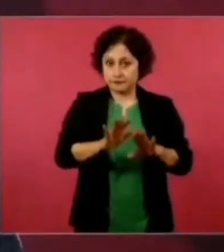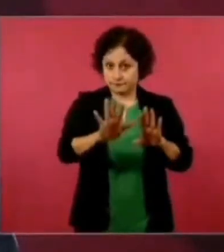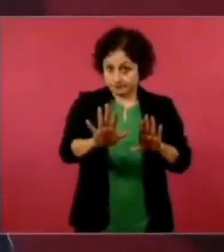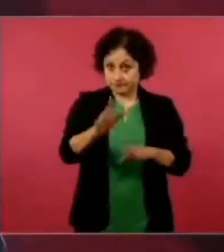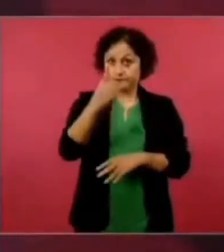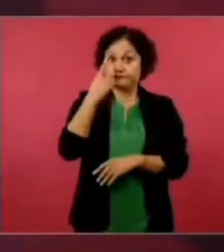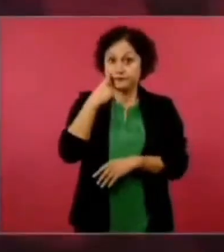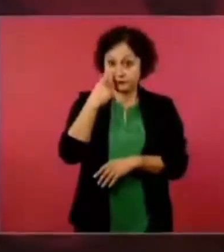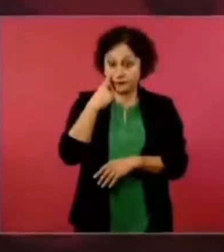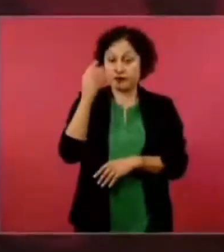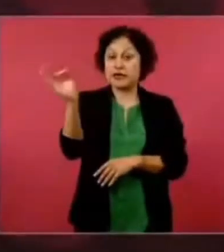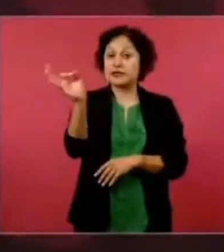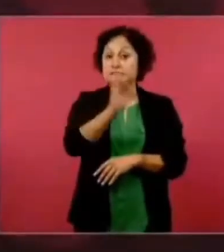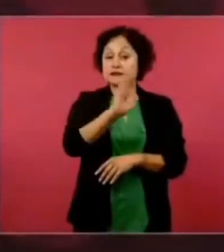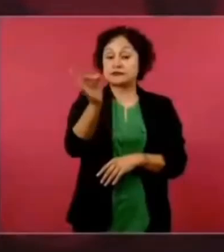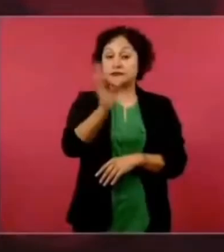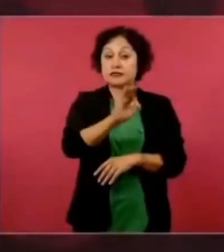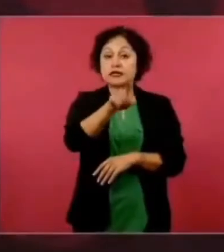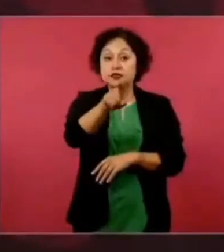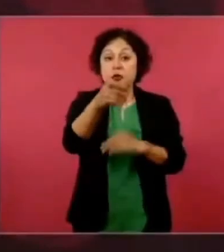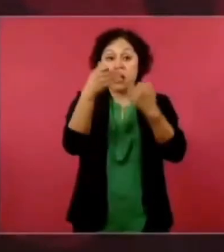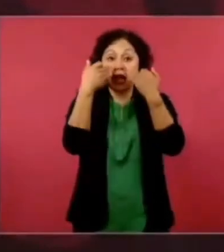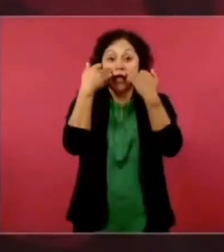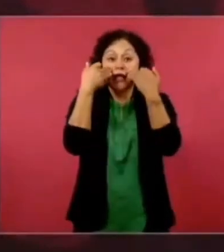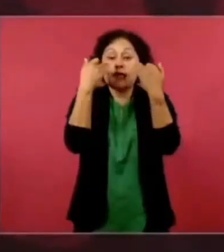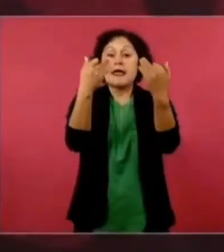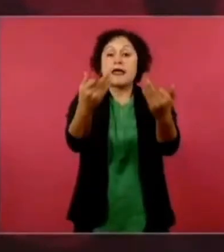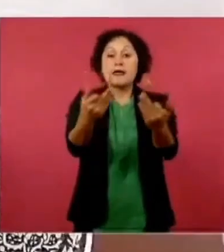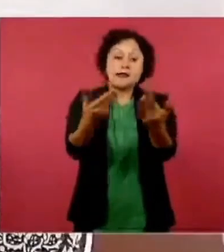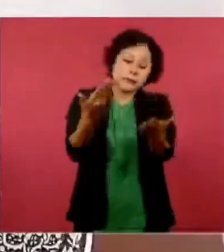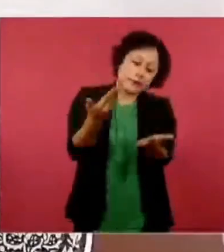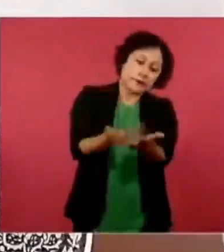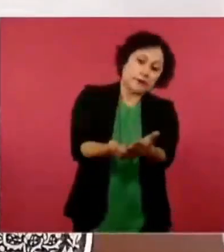que en efecto fue el Ejército,